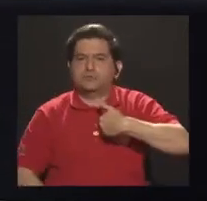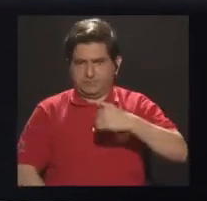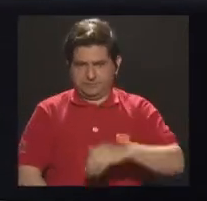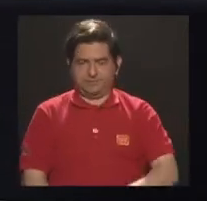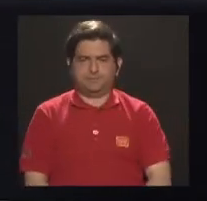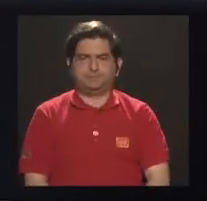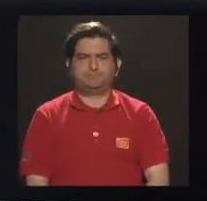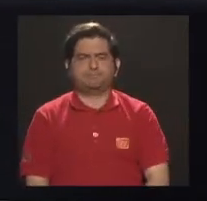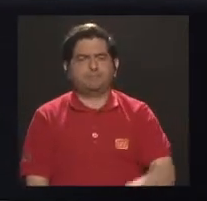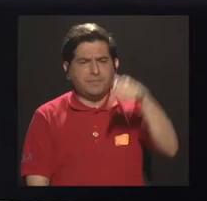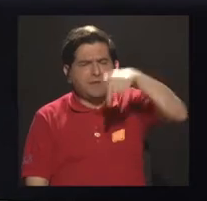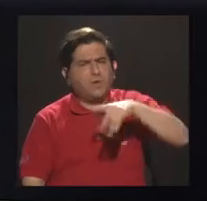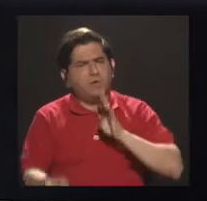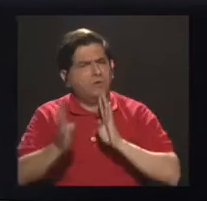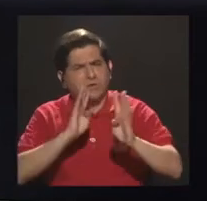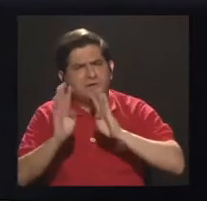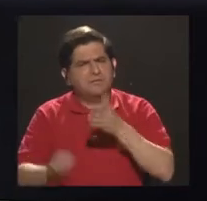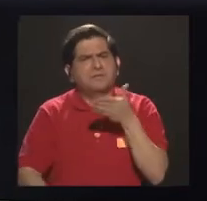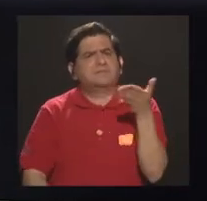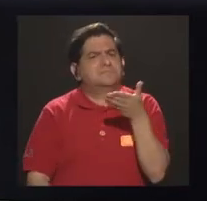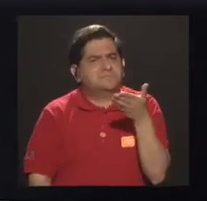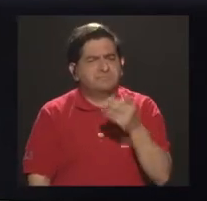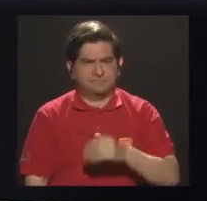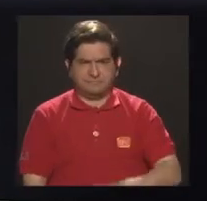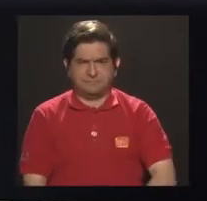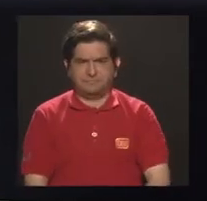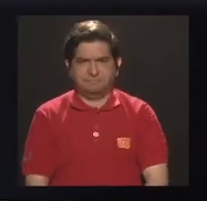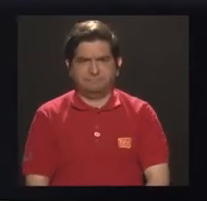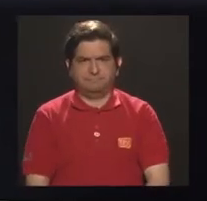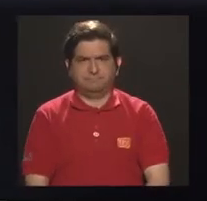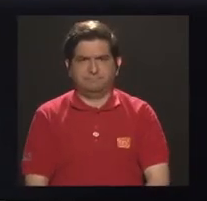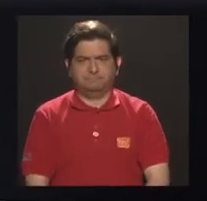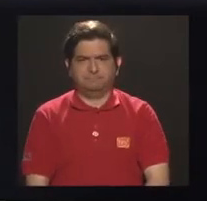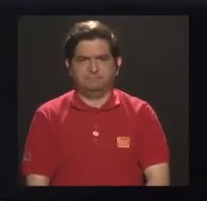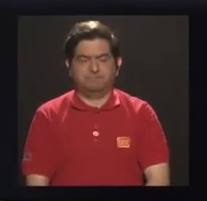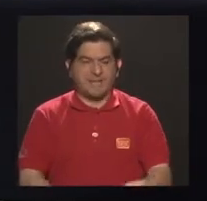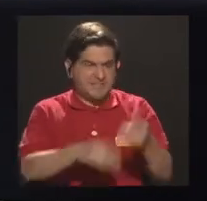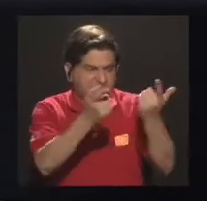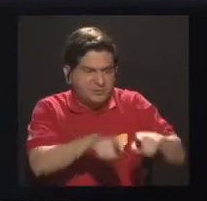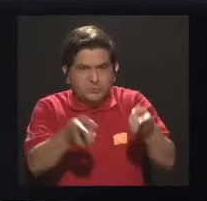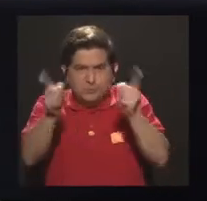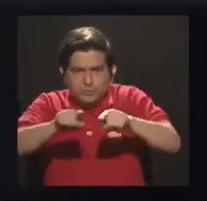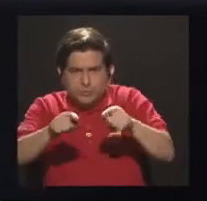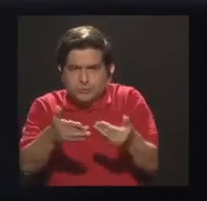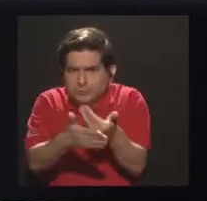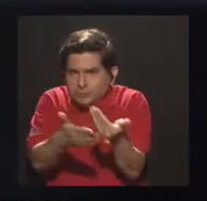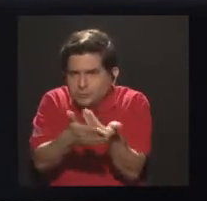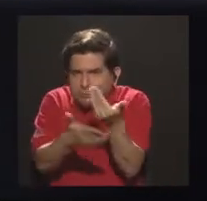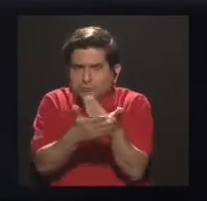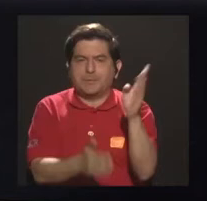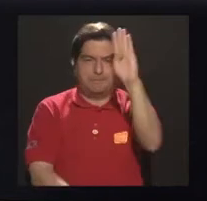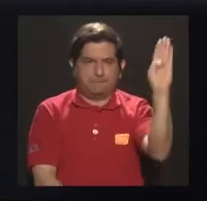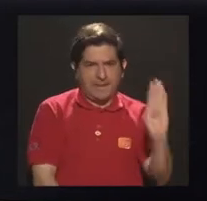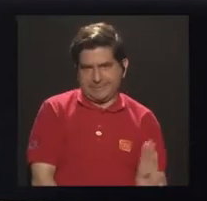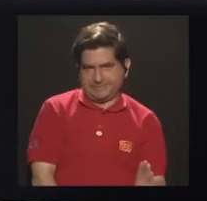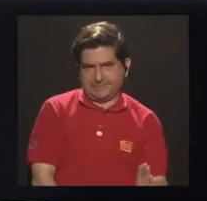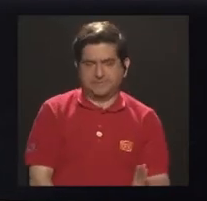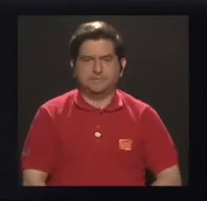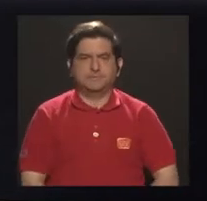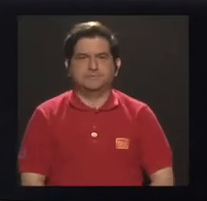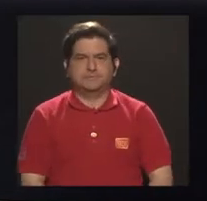hoy queremos referirnos a a los acontecimientos recientes en brasil